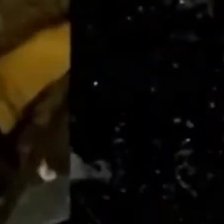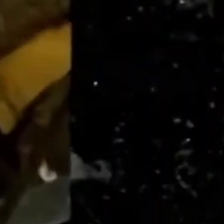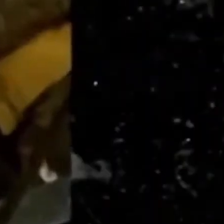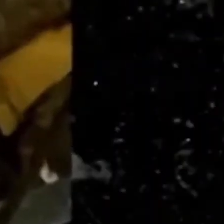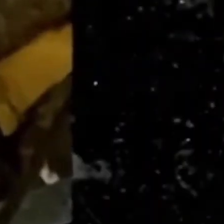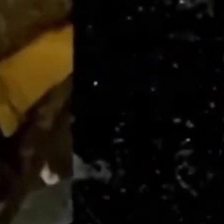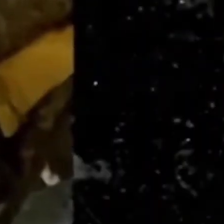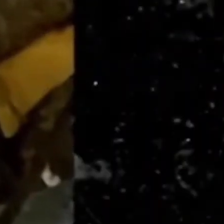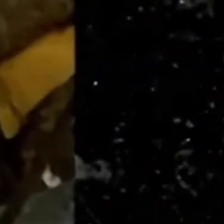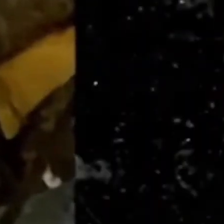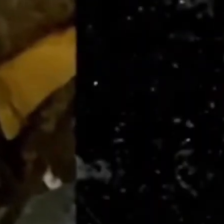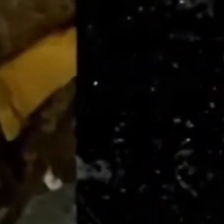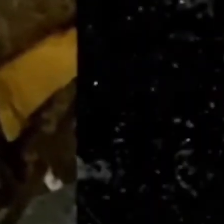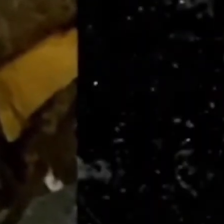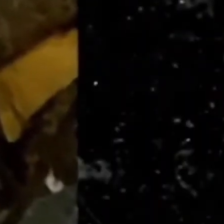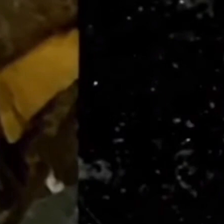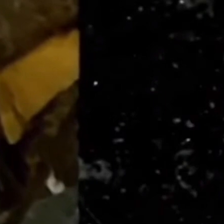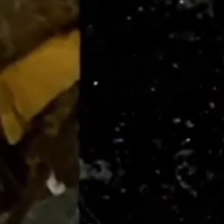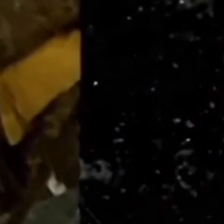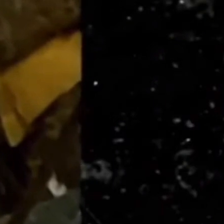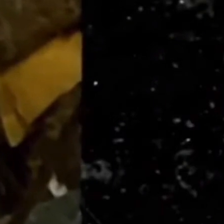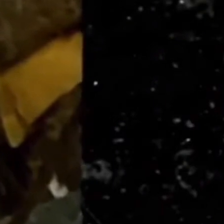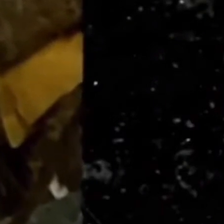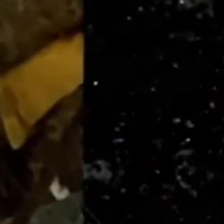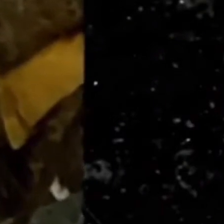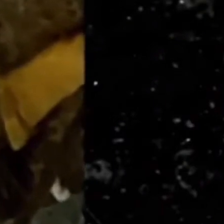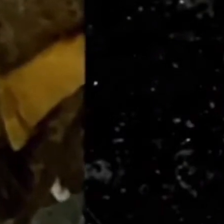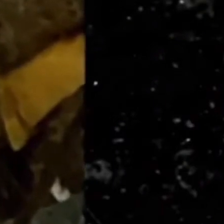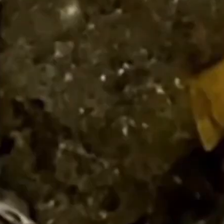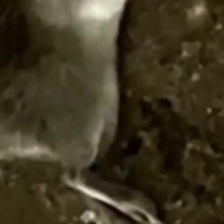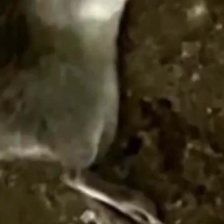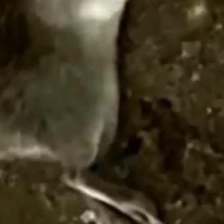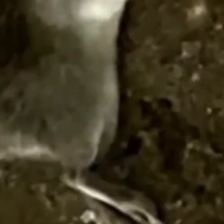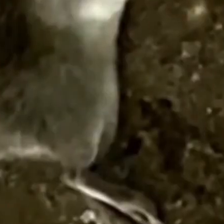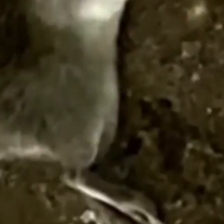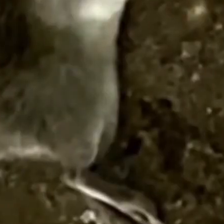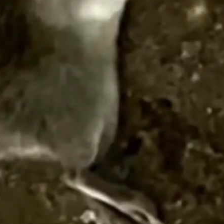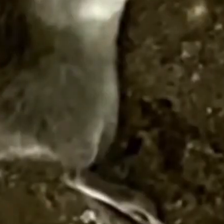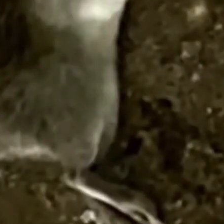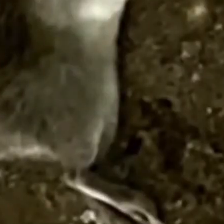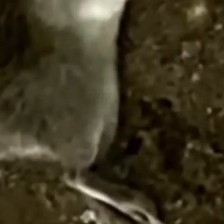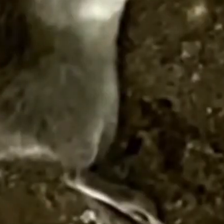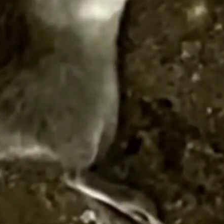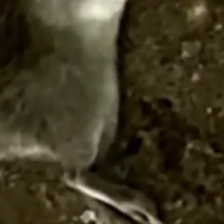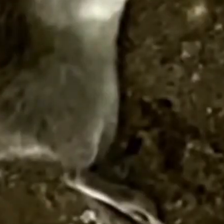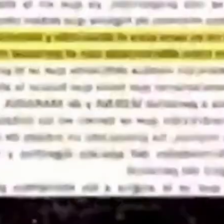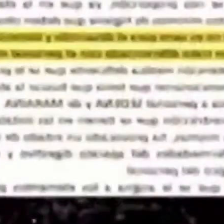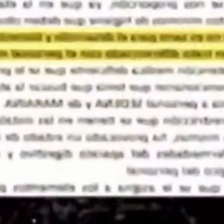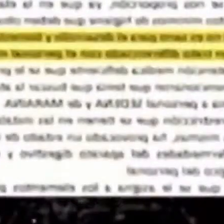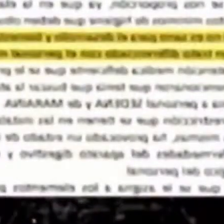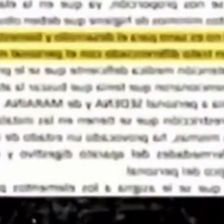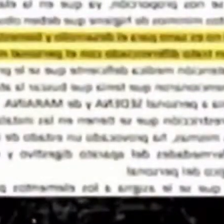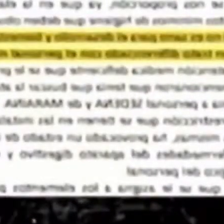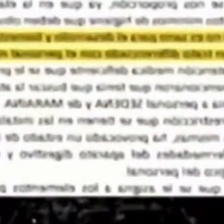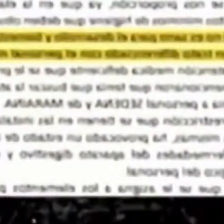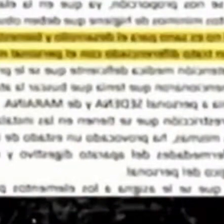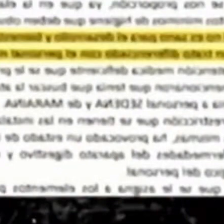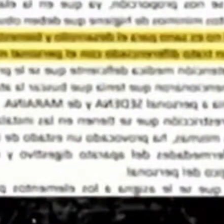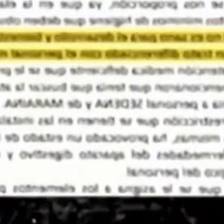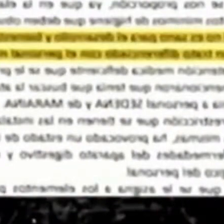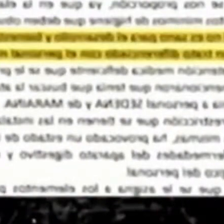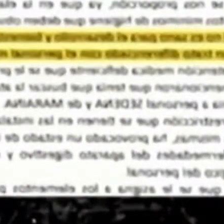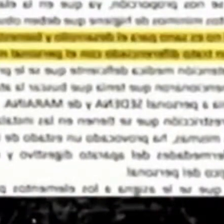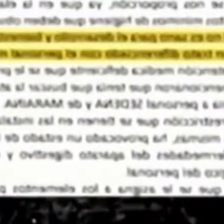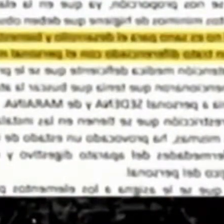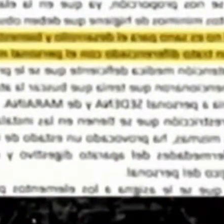También adjuntaron la foto de una rata que mordió a un elemento mientras se encontraba en el baño y hasta de algunas cucarachas sobre alimentos. Además, denunciaron que